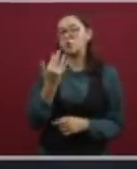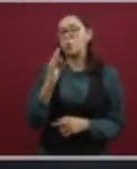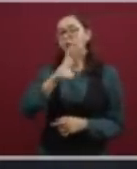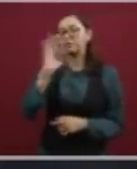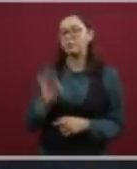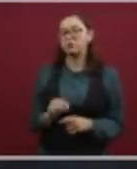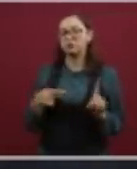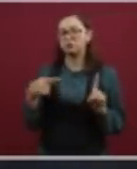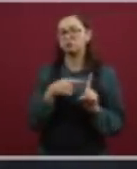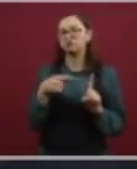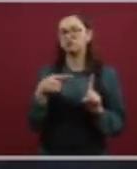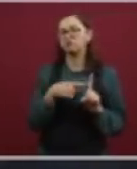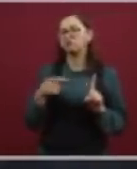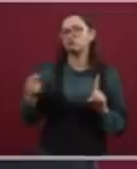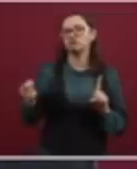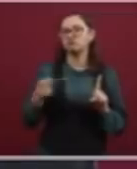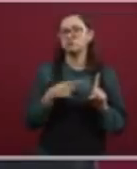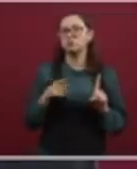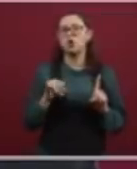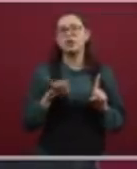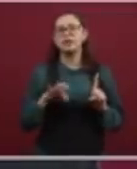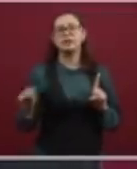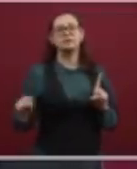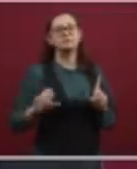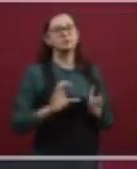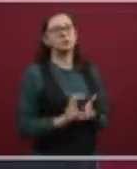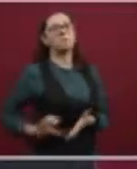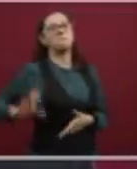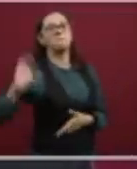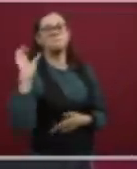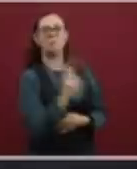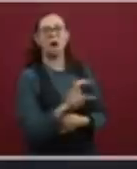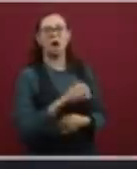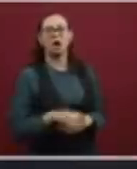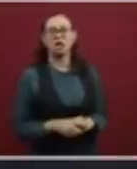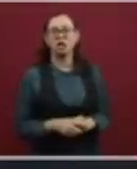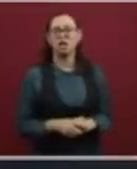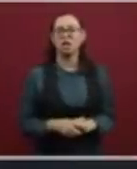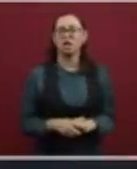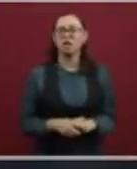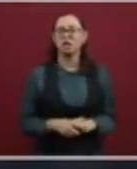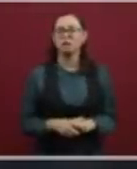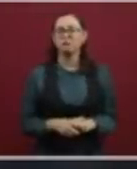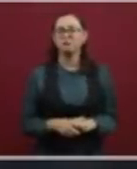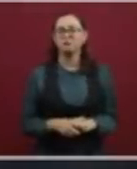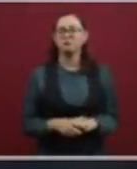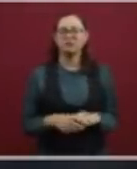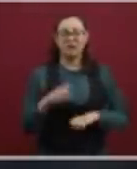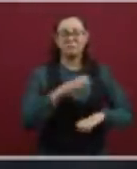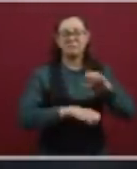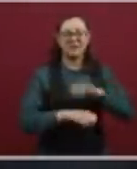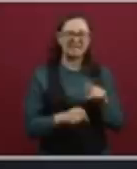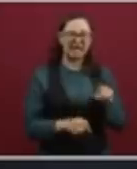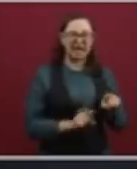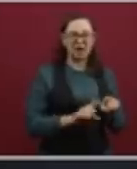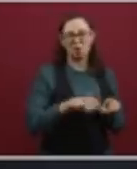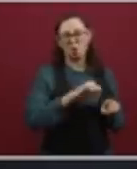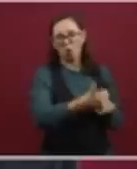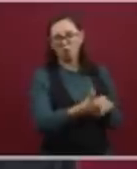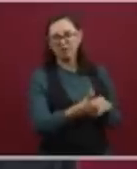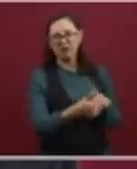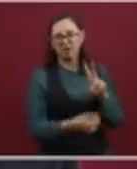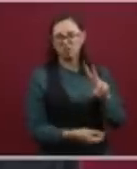que compró el seguro. ¿Y saben qué es la empresa? No sé si esa u otra.